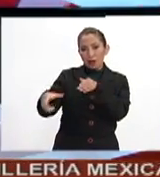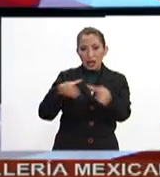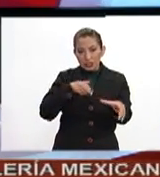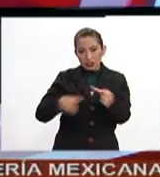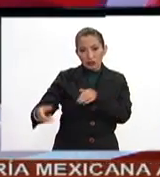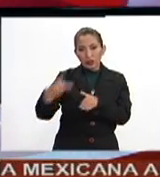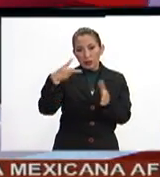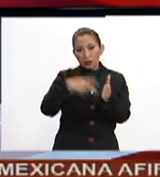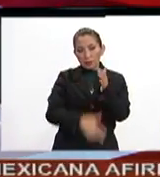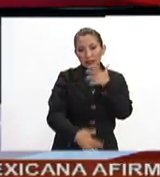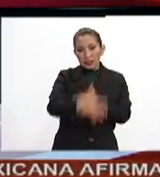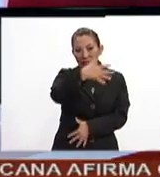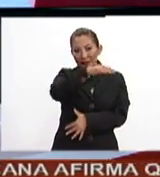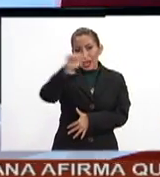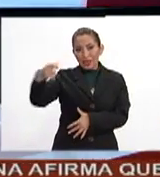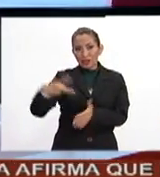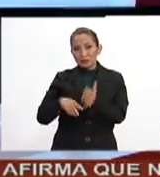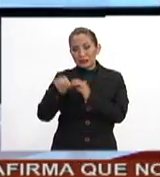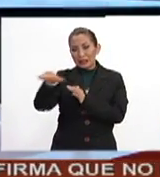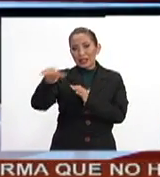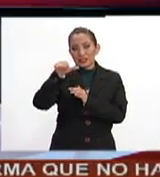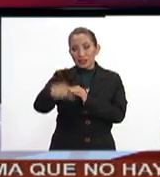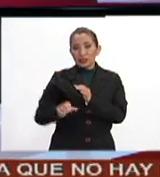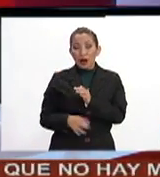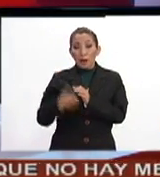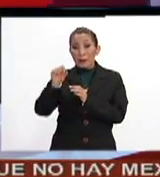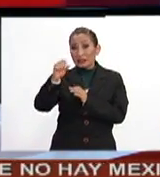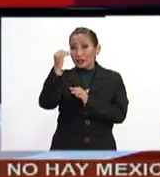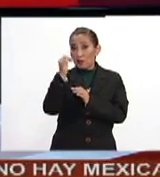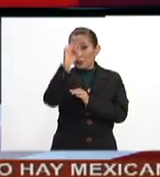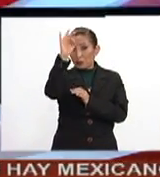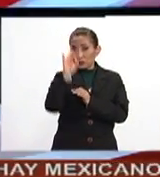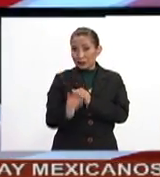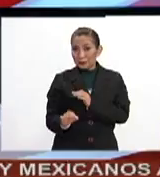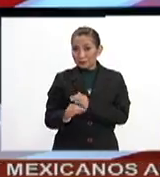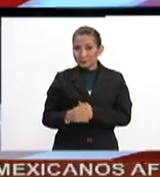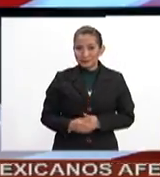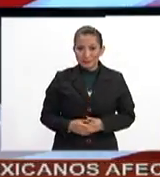entre 2015 y 2016 crecieron 29%.